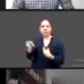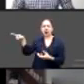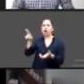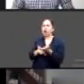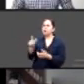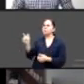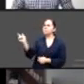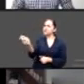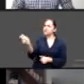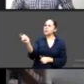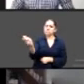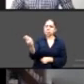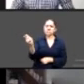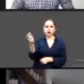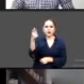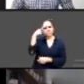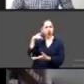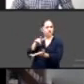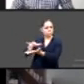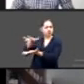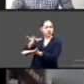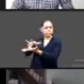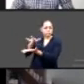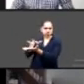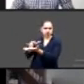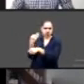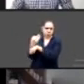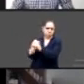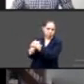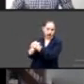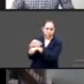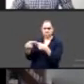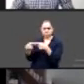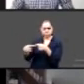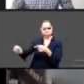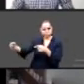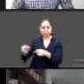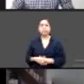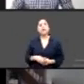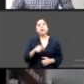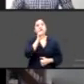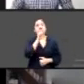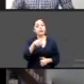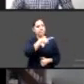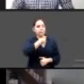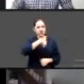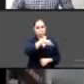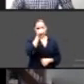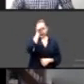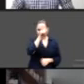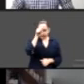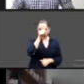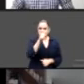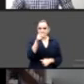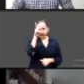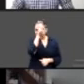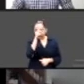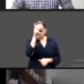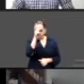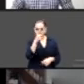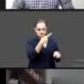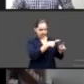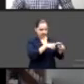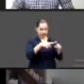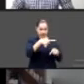También por parte de nuestros sacerdotes y de psicólogas voluntarias, hemos estado dando el acompañamiento y atención en